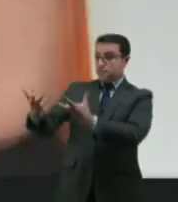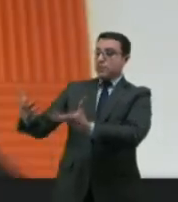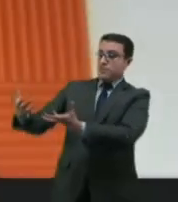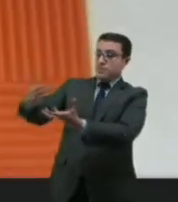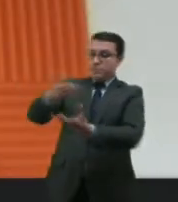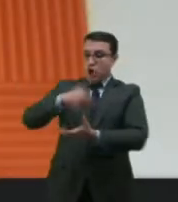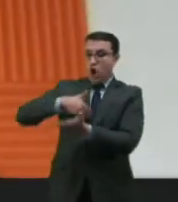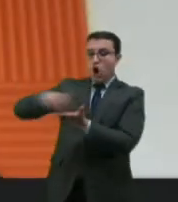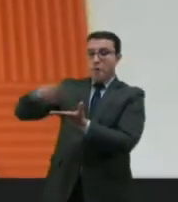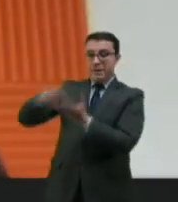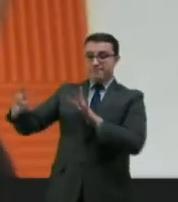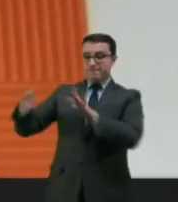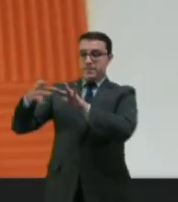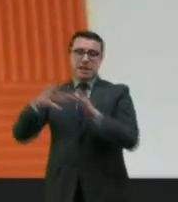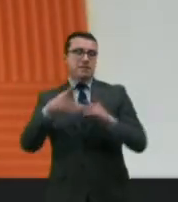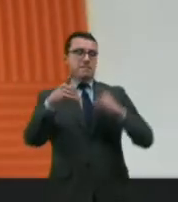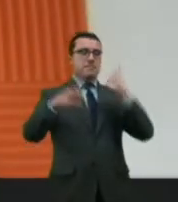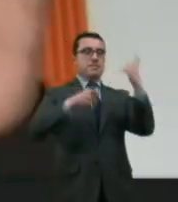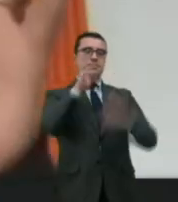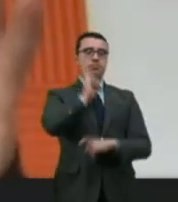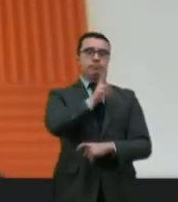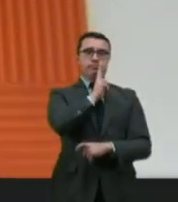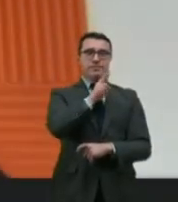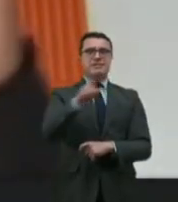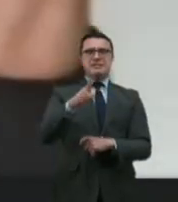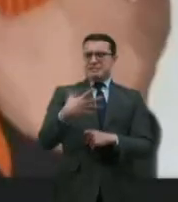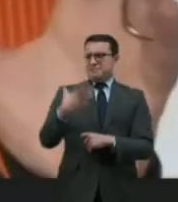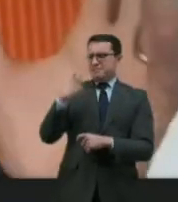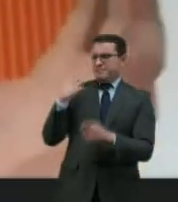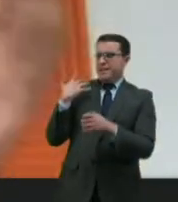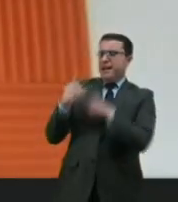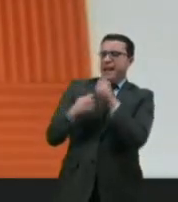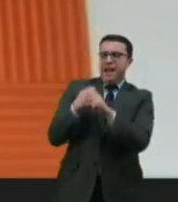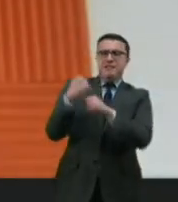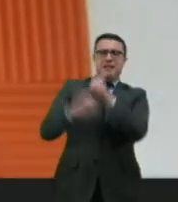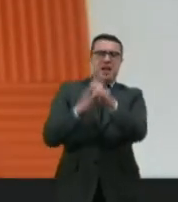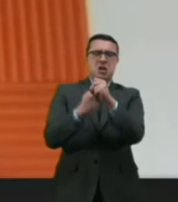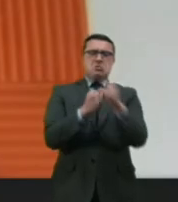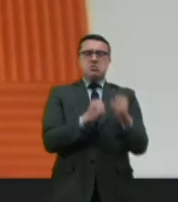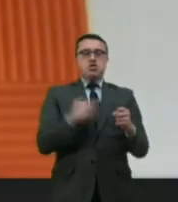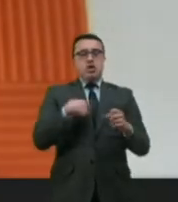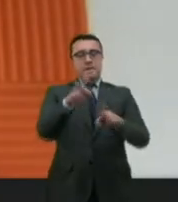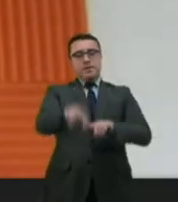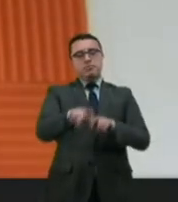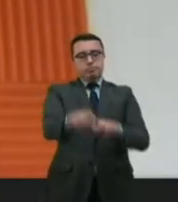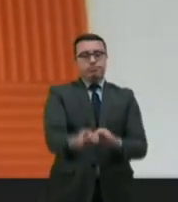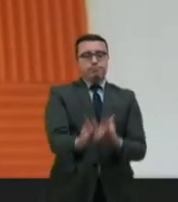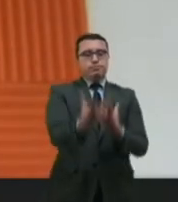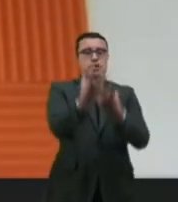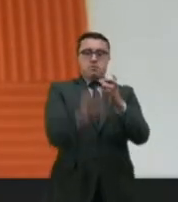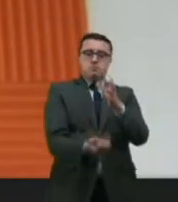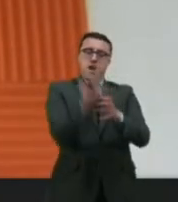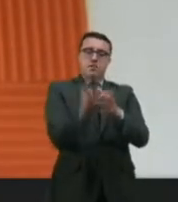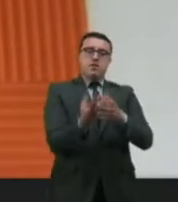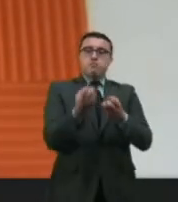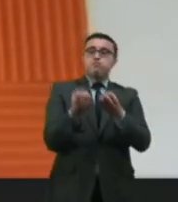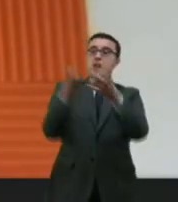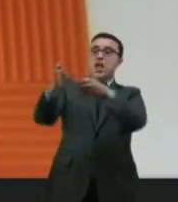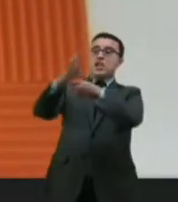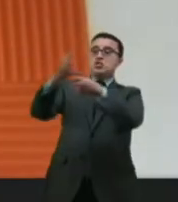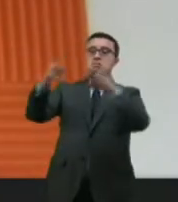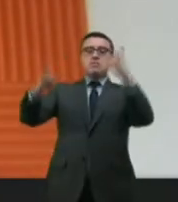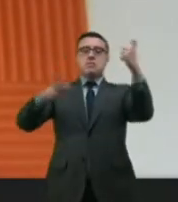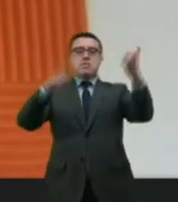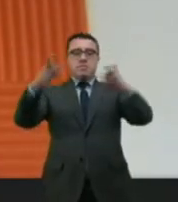Esta cadena es una cadena que lleva miles de años siendo muy parecida a los agricultores produciendo, mandando cosas a las ciudades, a las